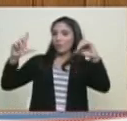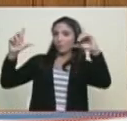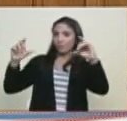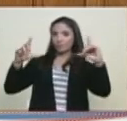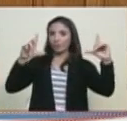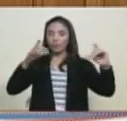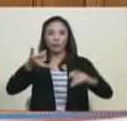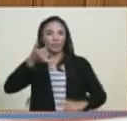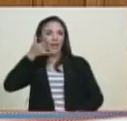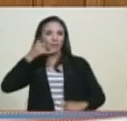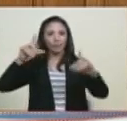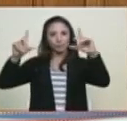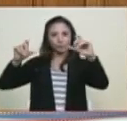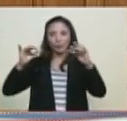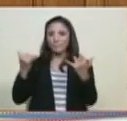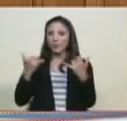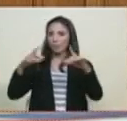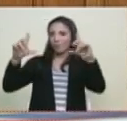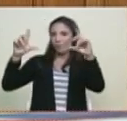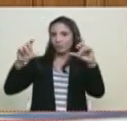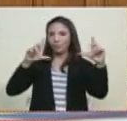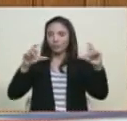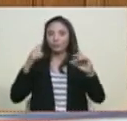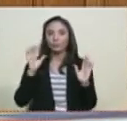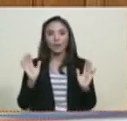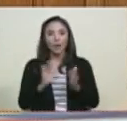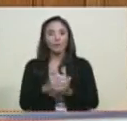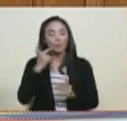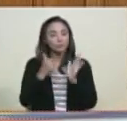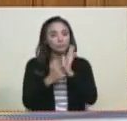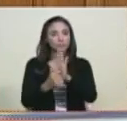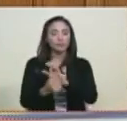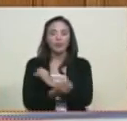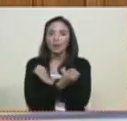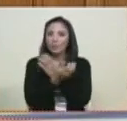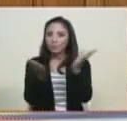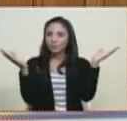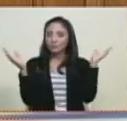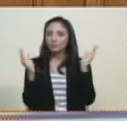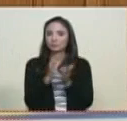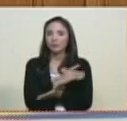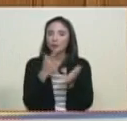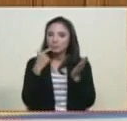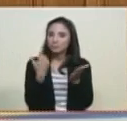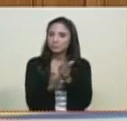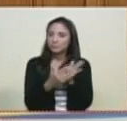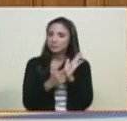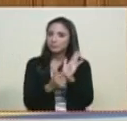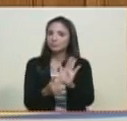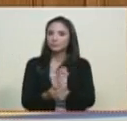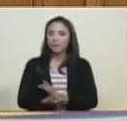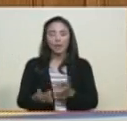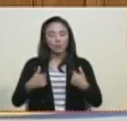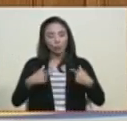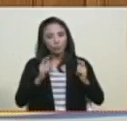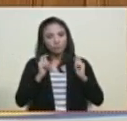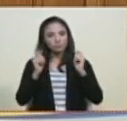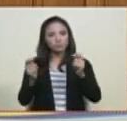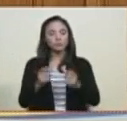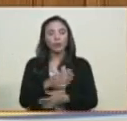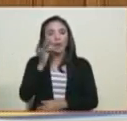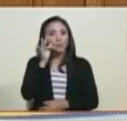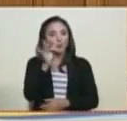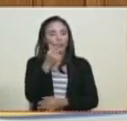sus celulares. ¿Y qué? Tenemos que compartir. Autorizo, ya que estoy autorizado por la